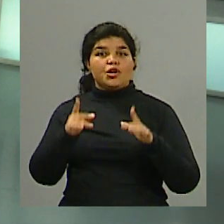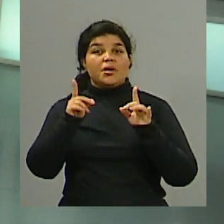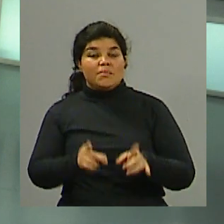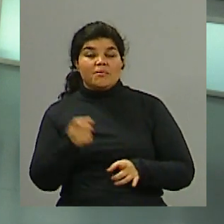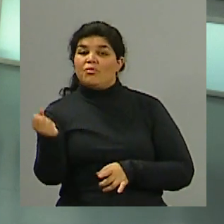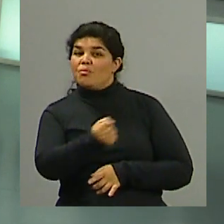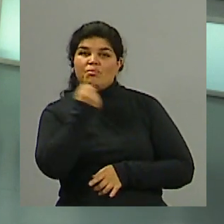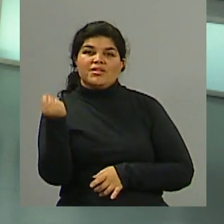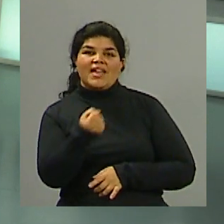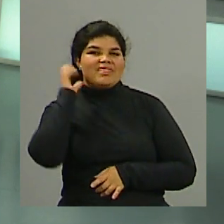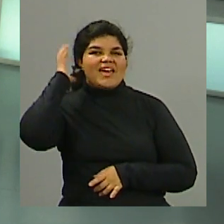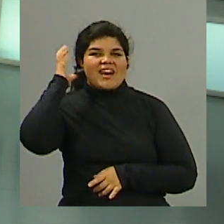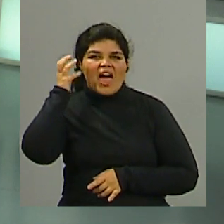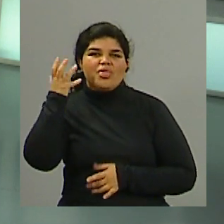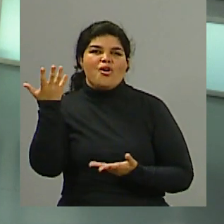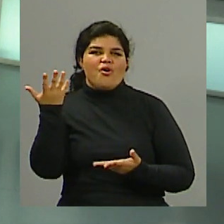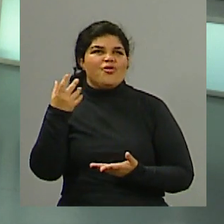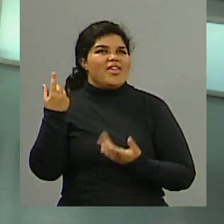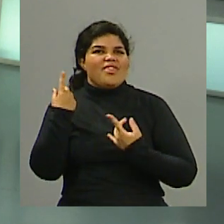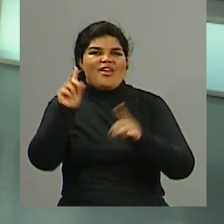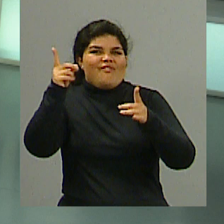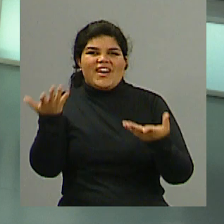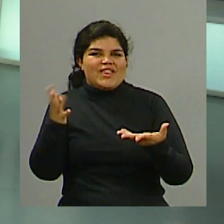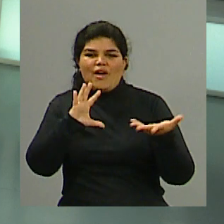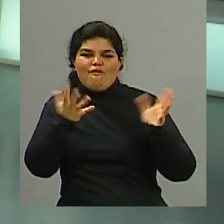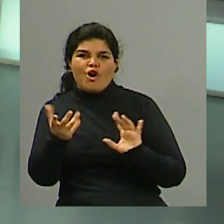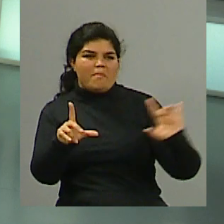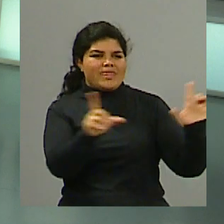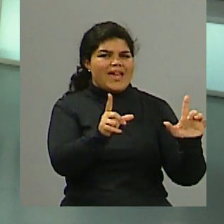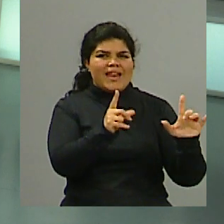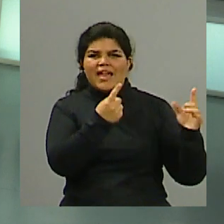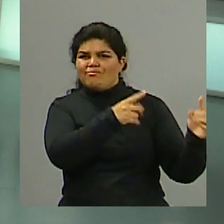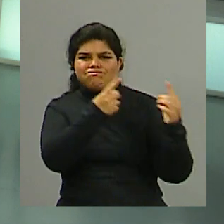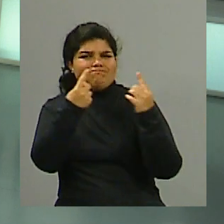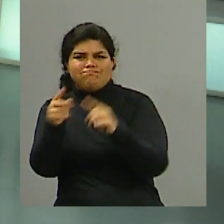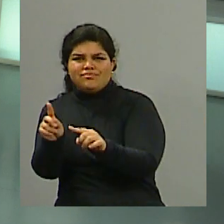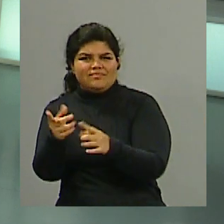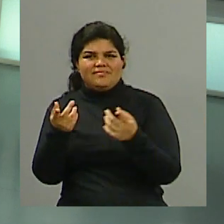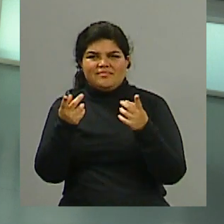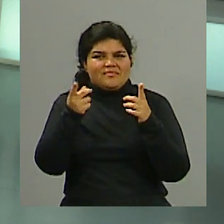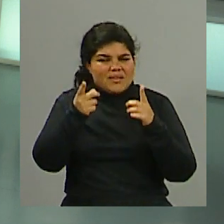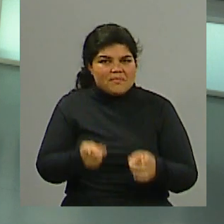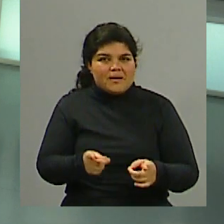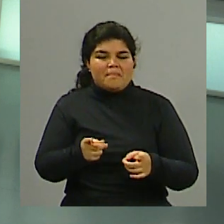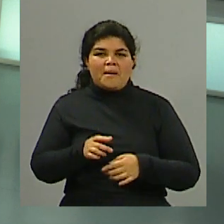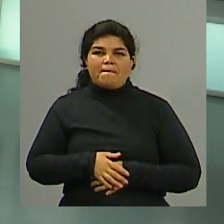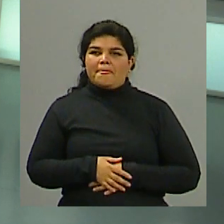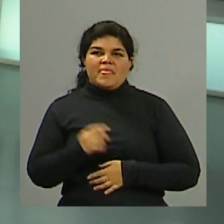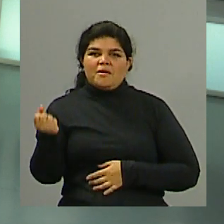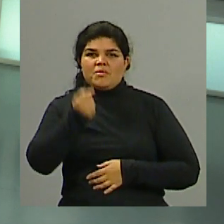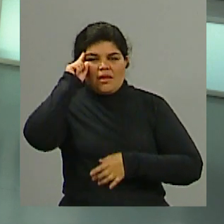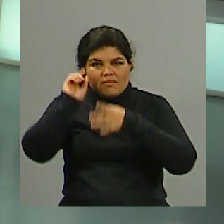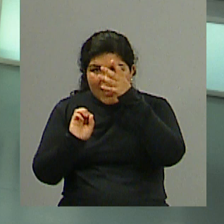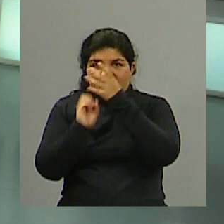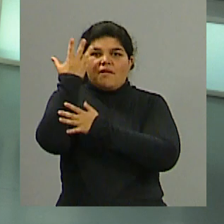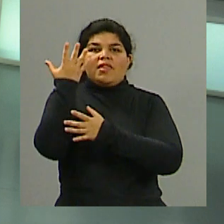radio, la inmediatez que uno tiene en la radio a la hora de informar, te genera sí o sí la creatividad,